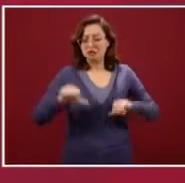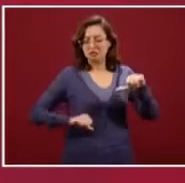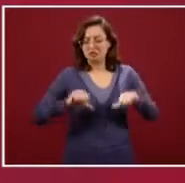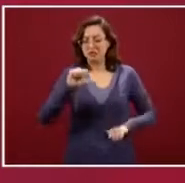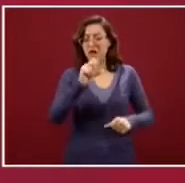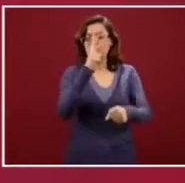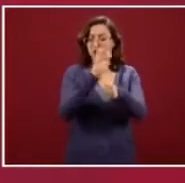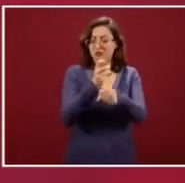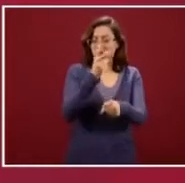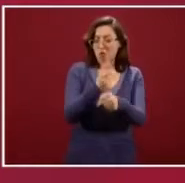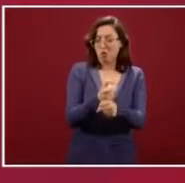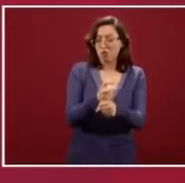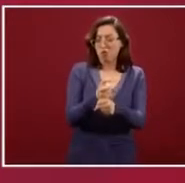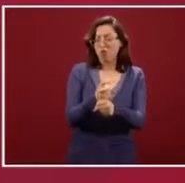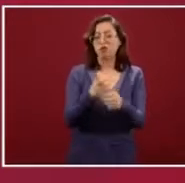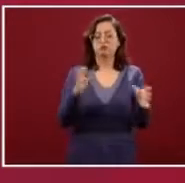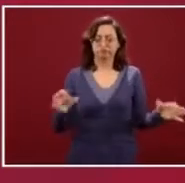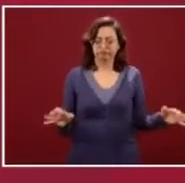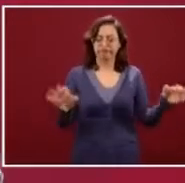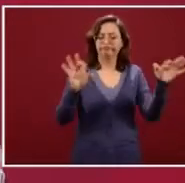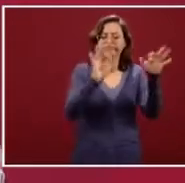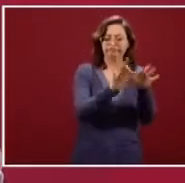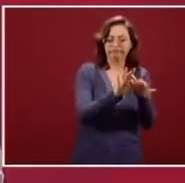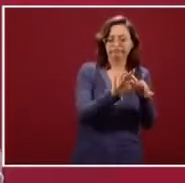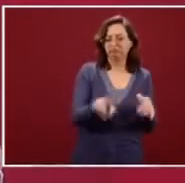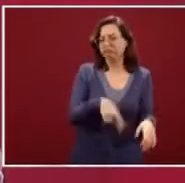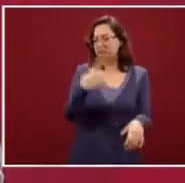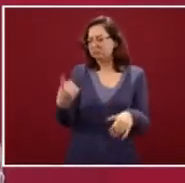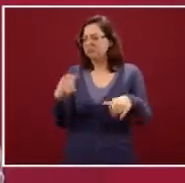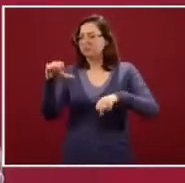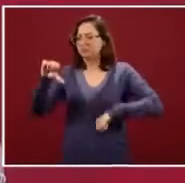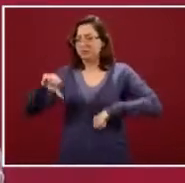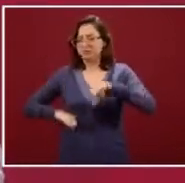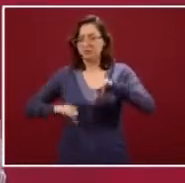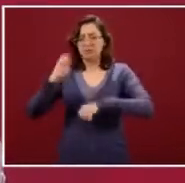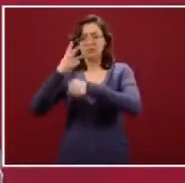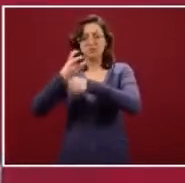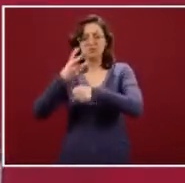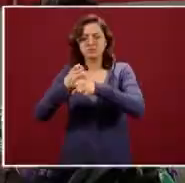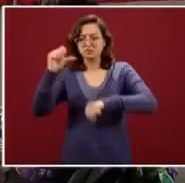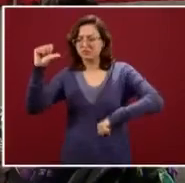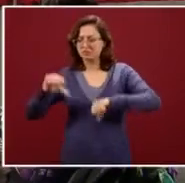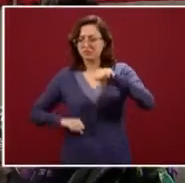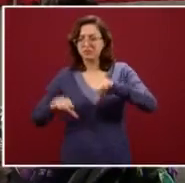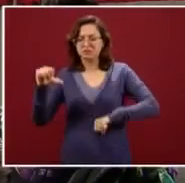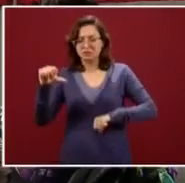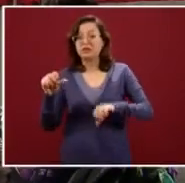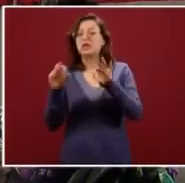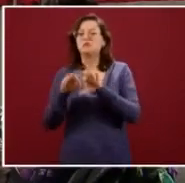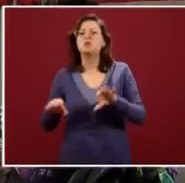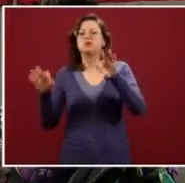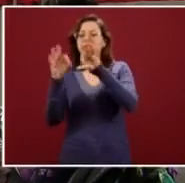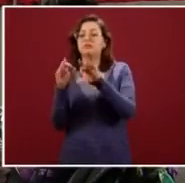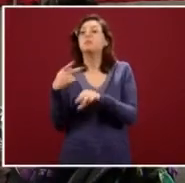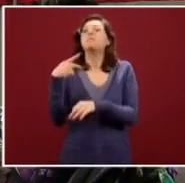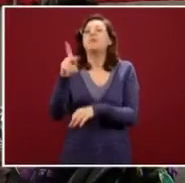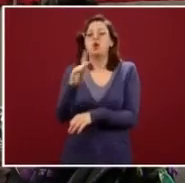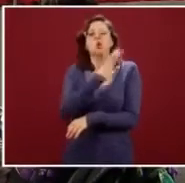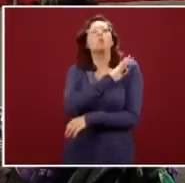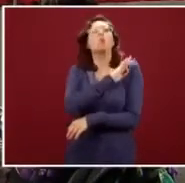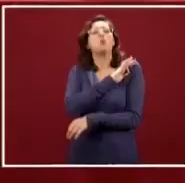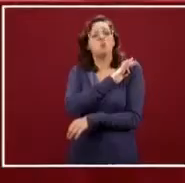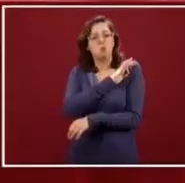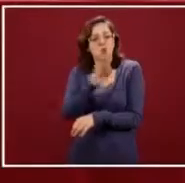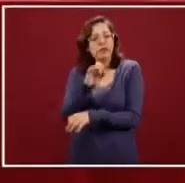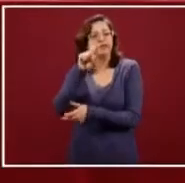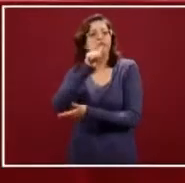a las actividades sustantivas. Y tercero, las actividades que, sin dejar de ser importantes, pueden